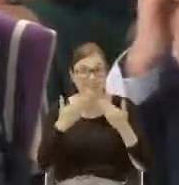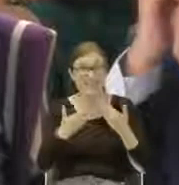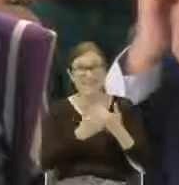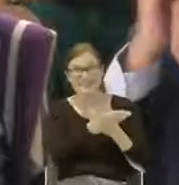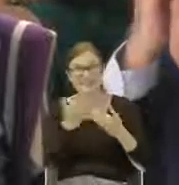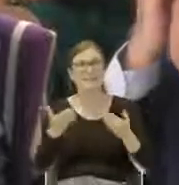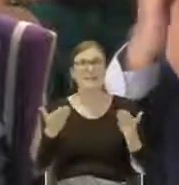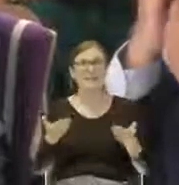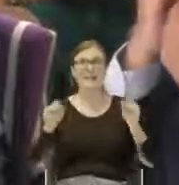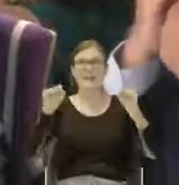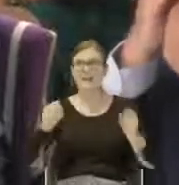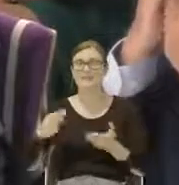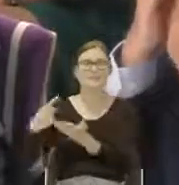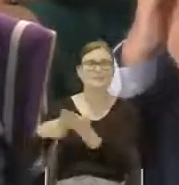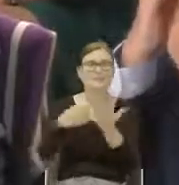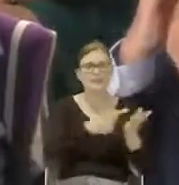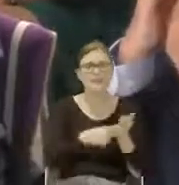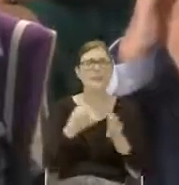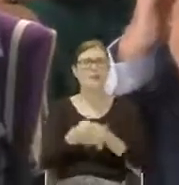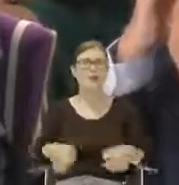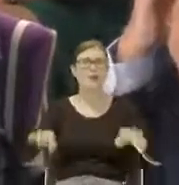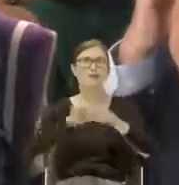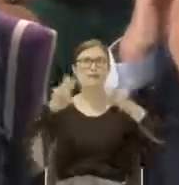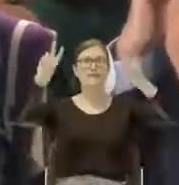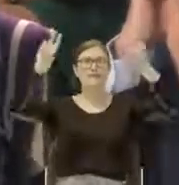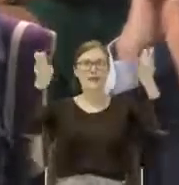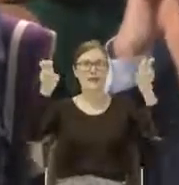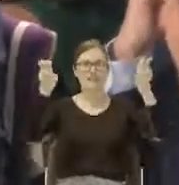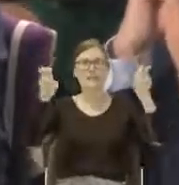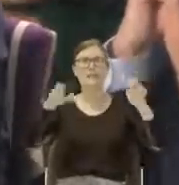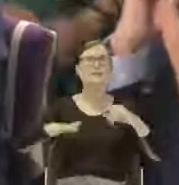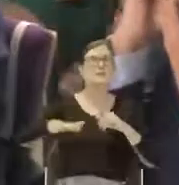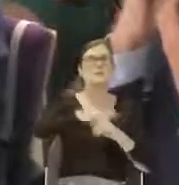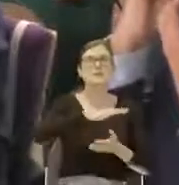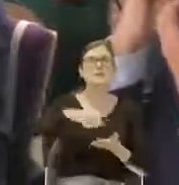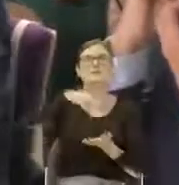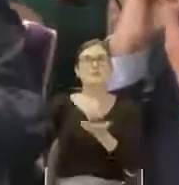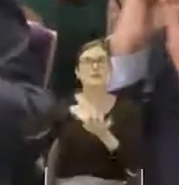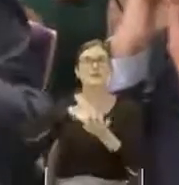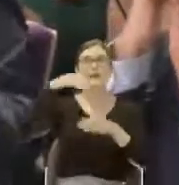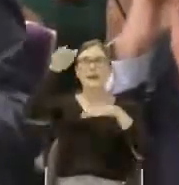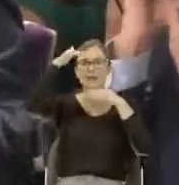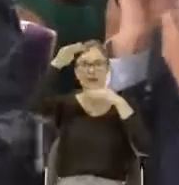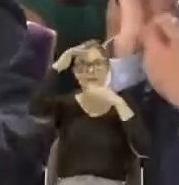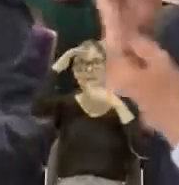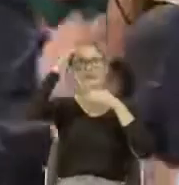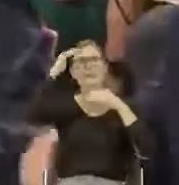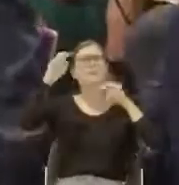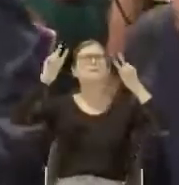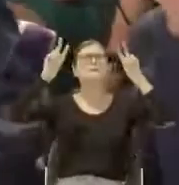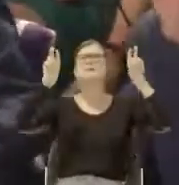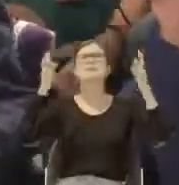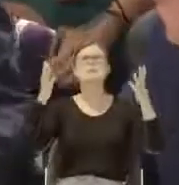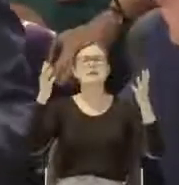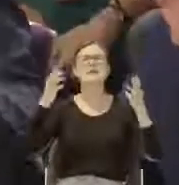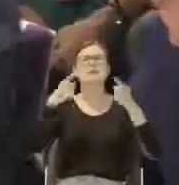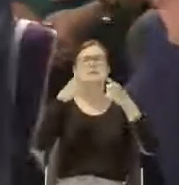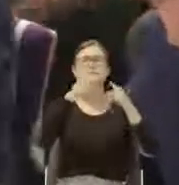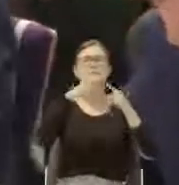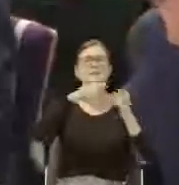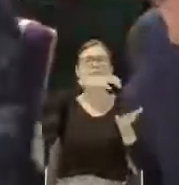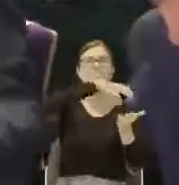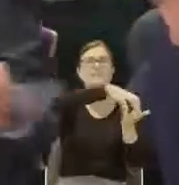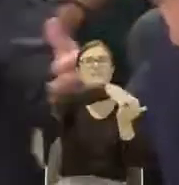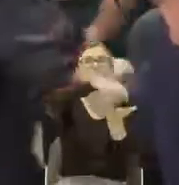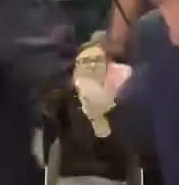Ciudades, áreas metropolitanas, gobiernos locales y regionales de todo el mundo. Desde luego tenemos mucho que hablar, como siempre. Ya lo hemos